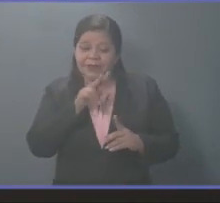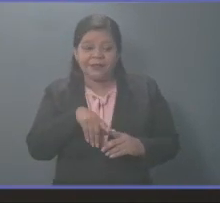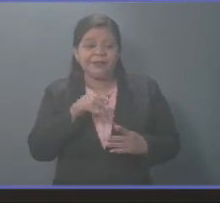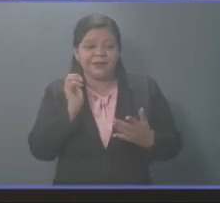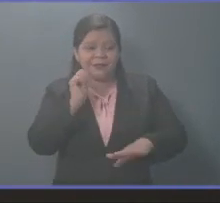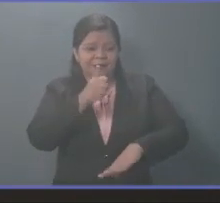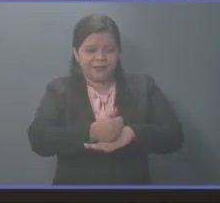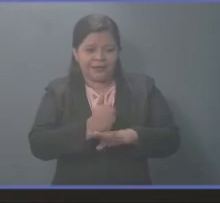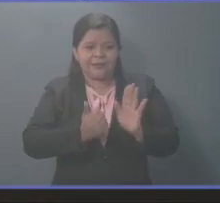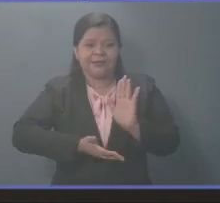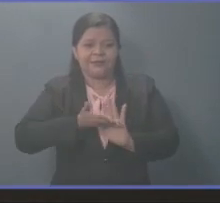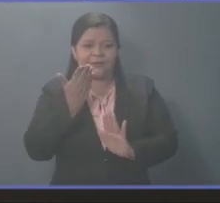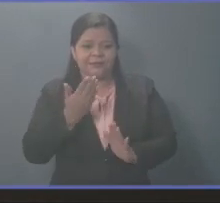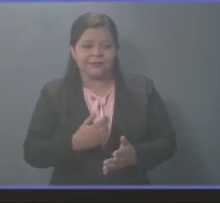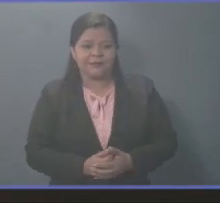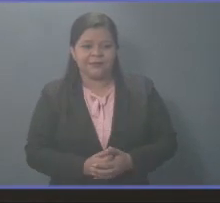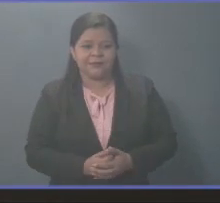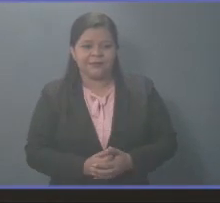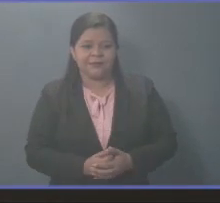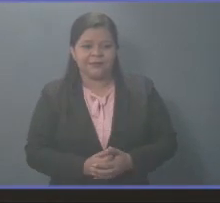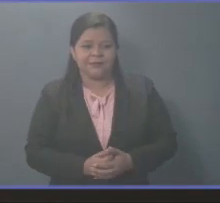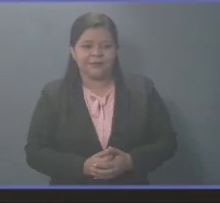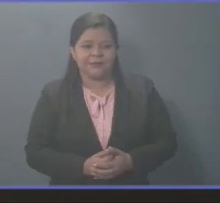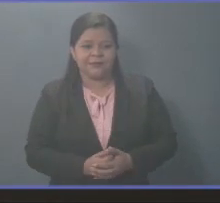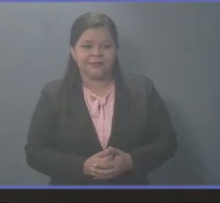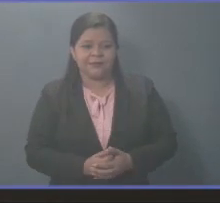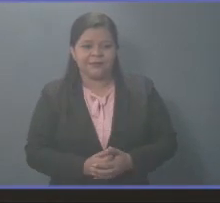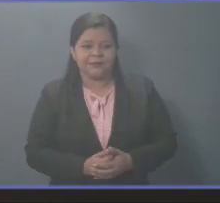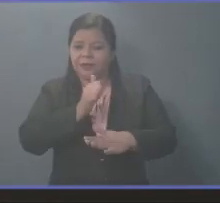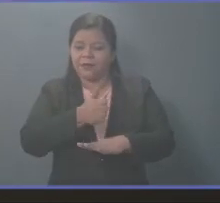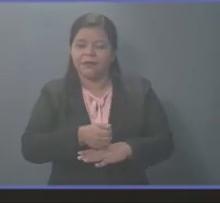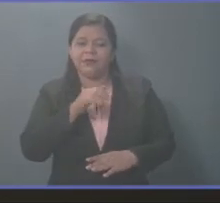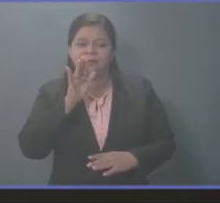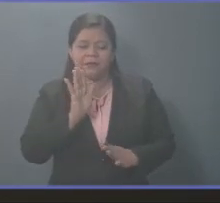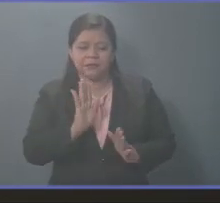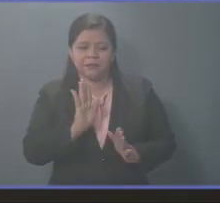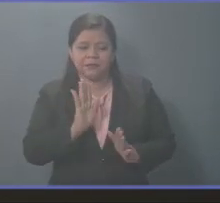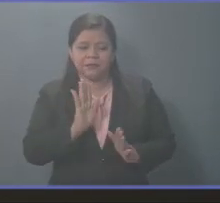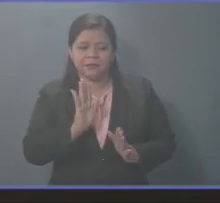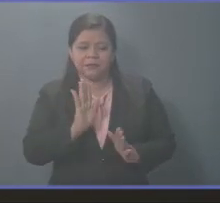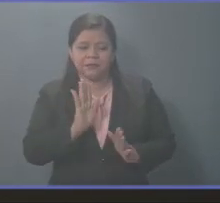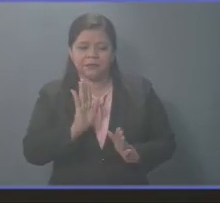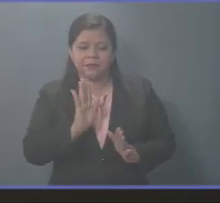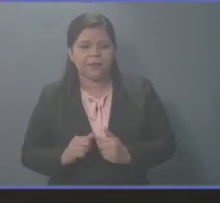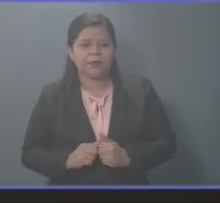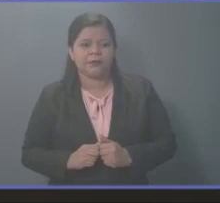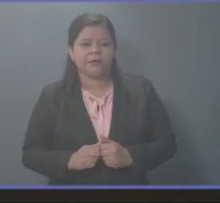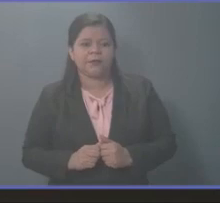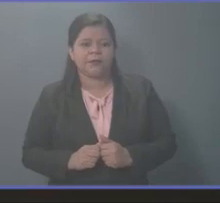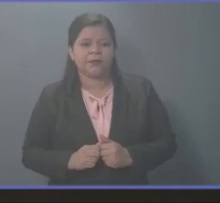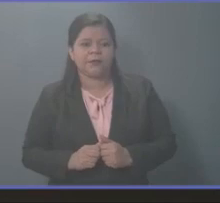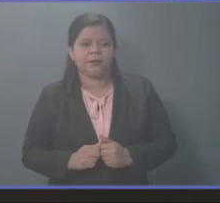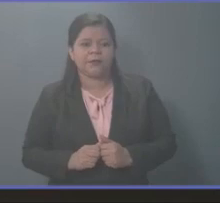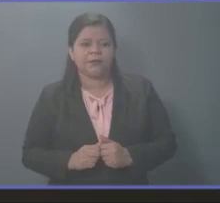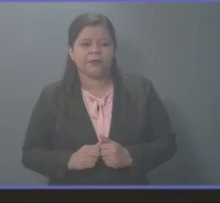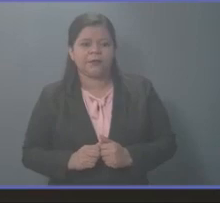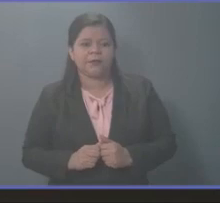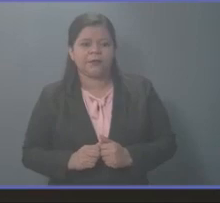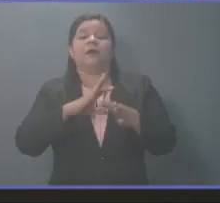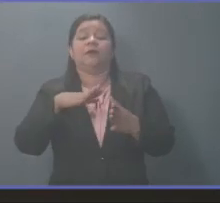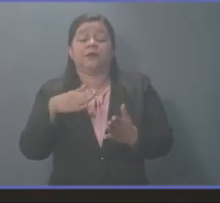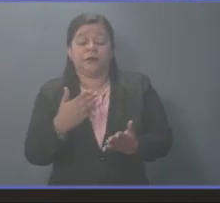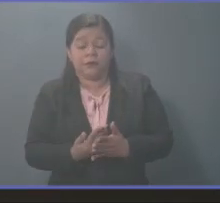determinan su procedimiento, les determinan su preparación, les determinan sus